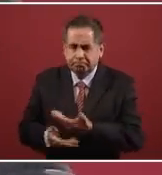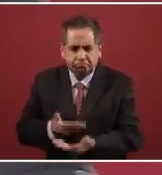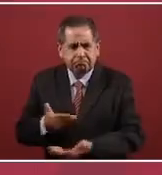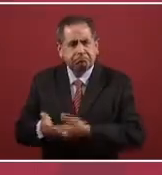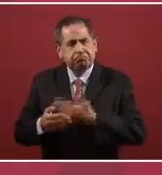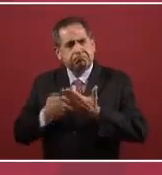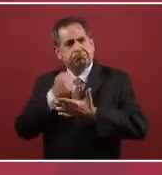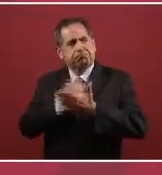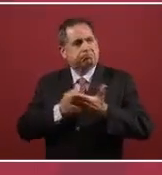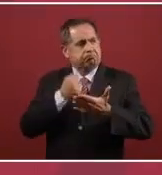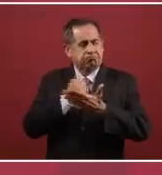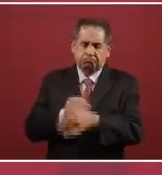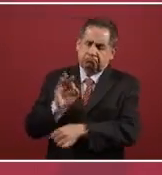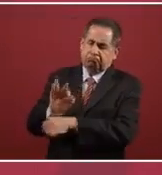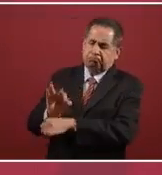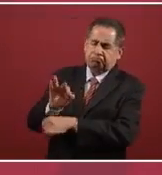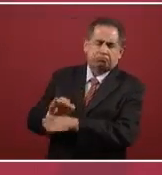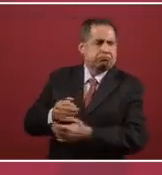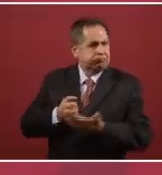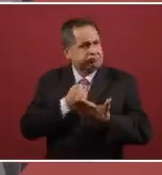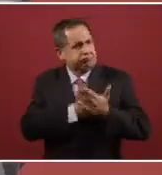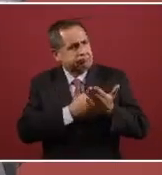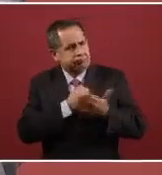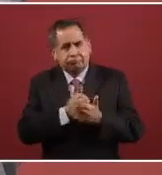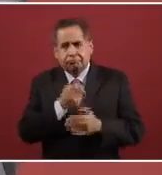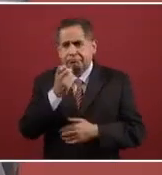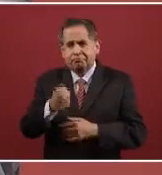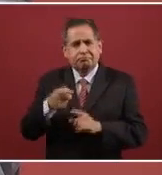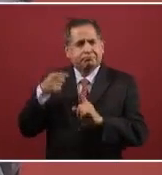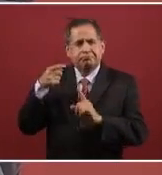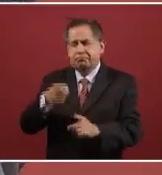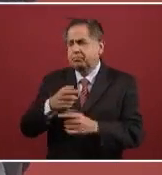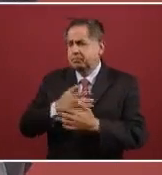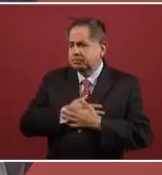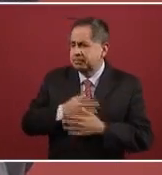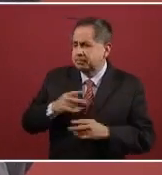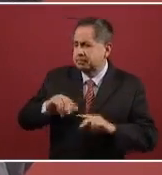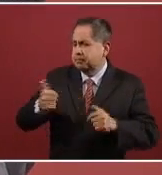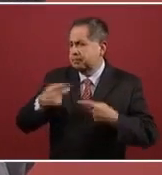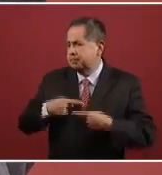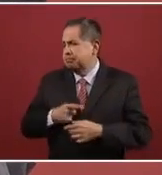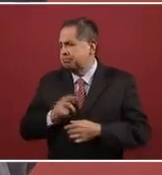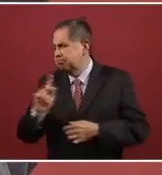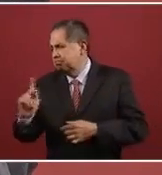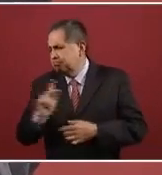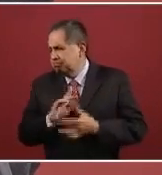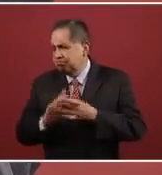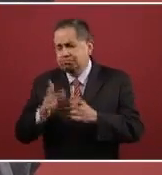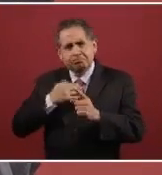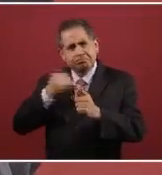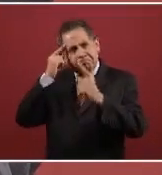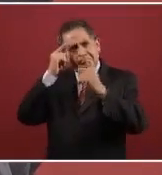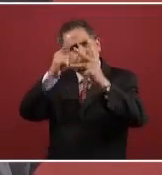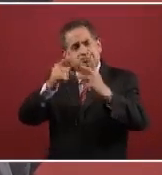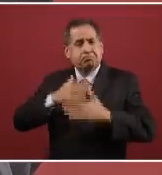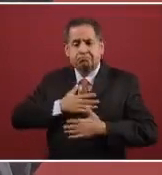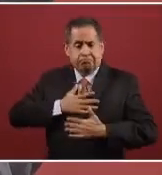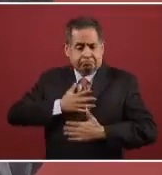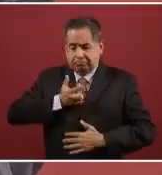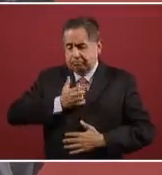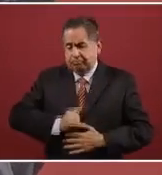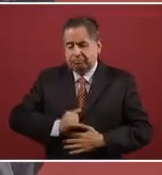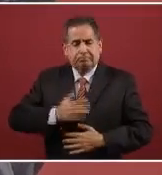Luchar en pos de otros es la aplicación del amor al prójimo, tiene que ver con mis ideales, tiene que ver con mis